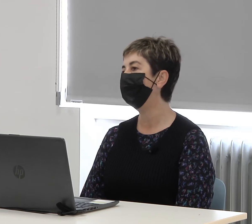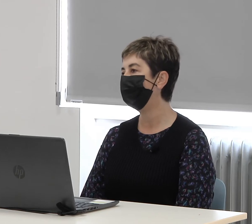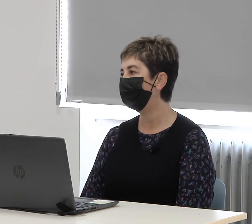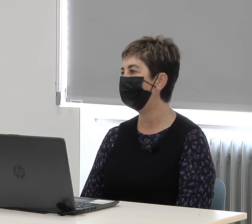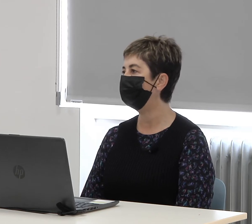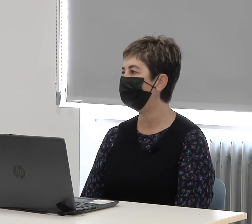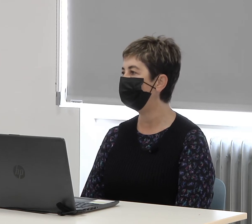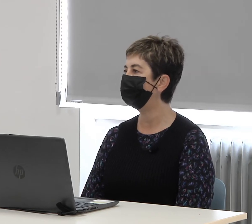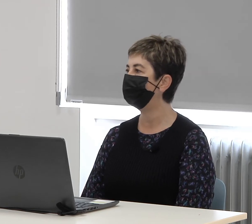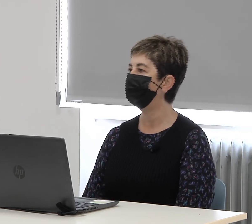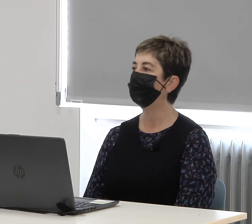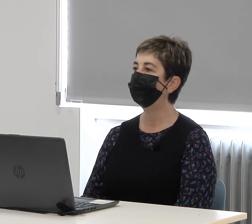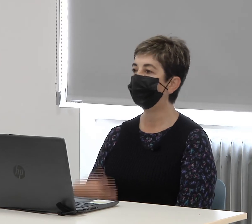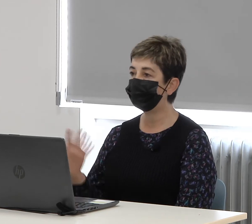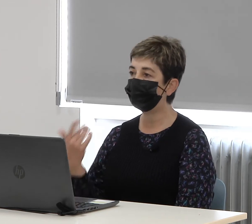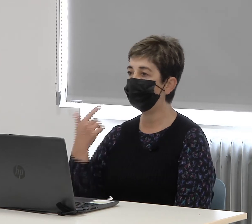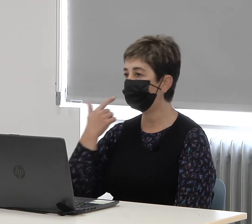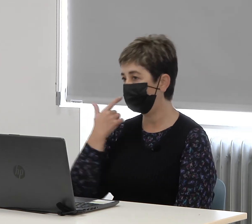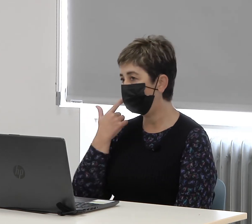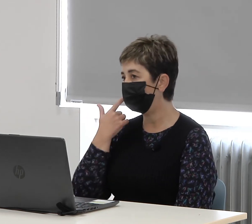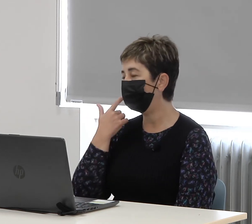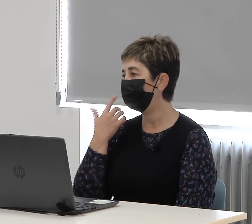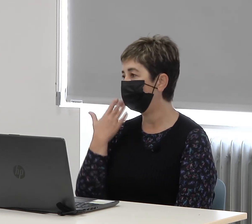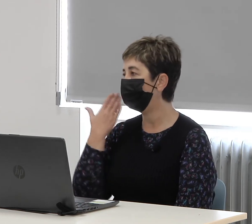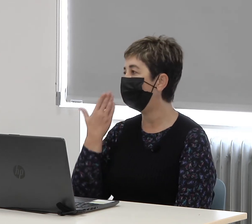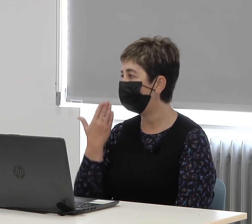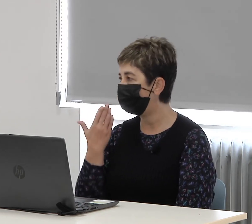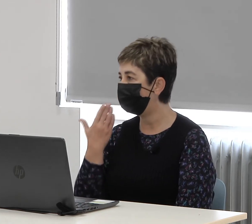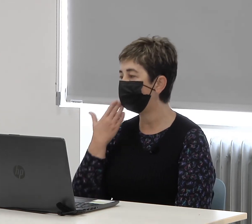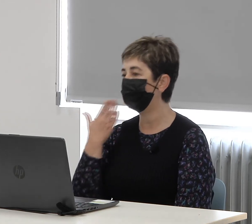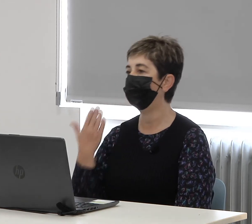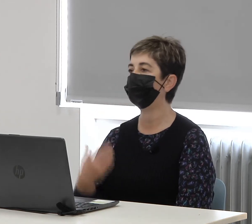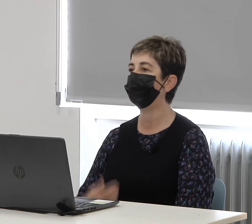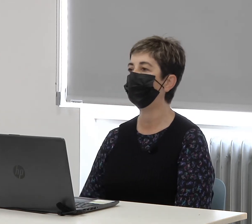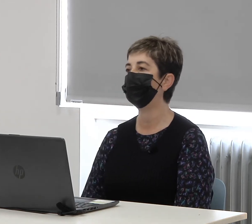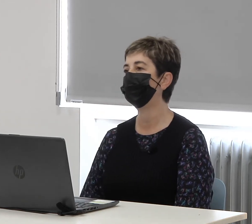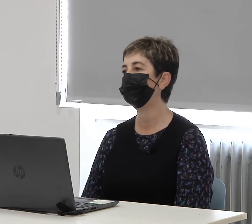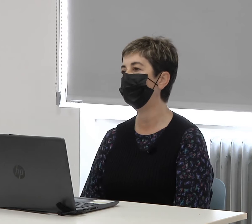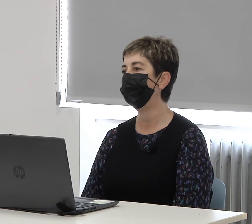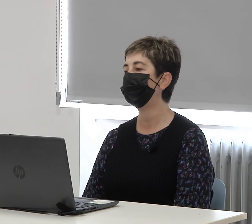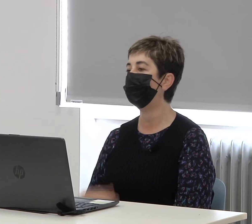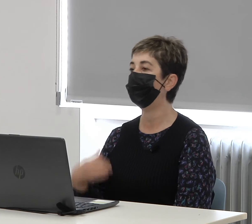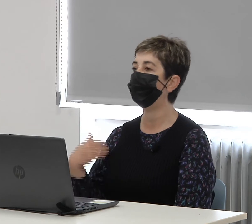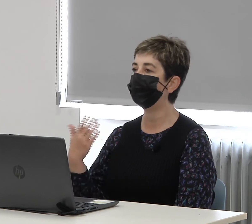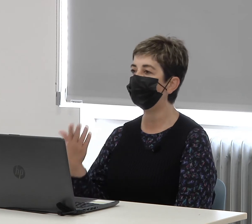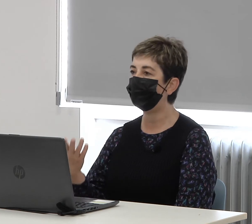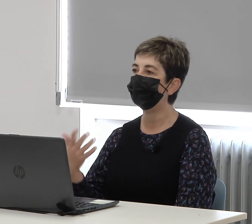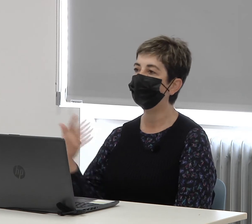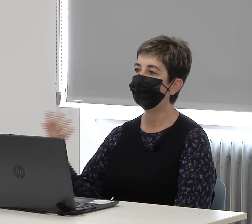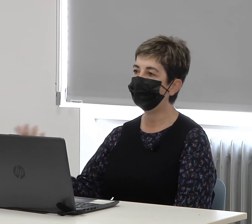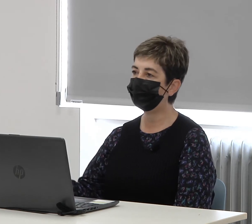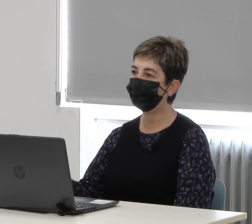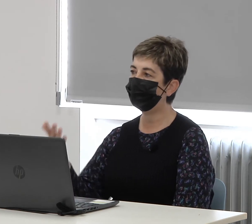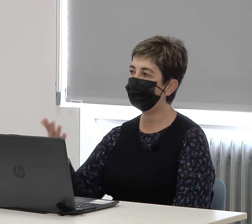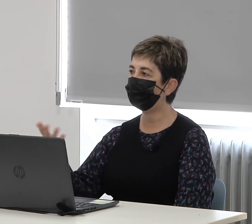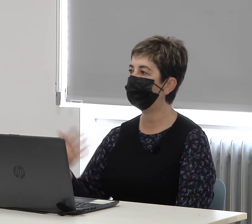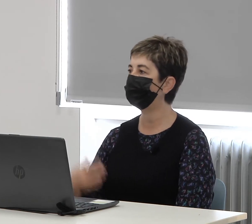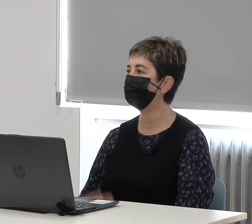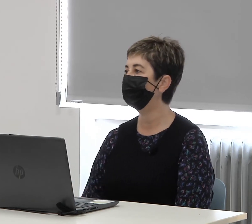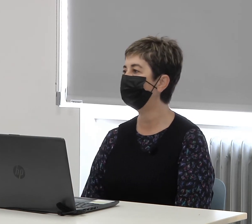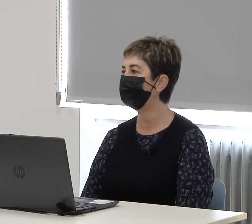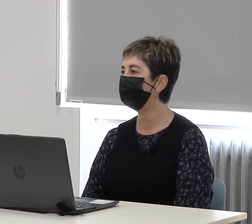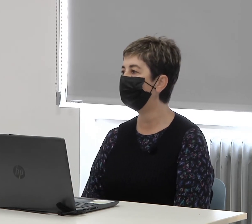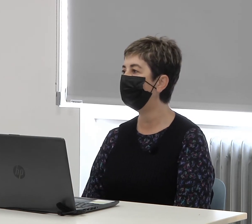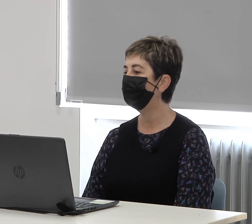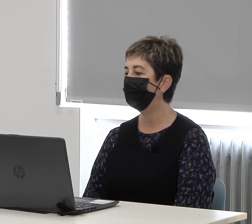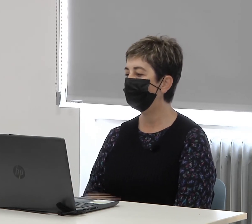además complicada doblemente por las barreras de comunicación añadidas que pueden suponer las mascarillas y la dificultad de acceder a los